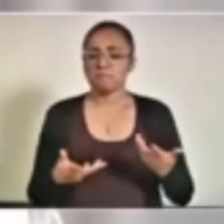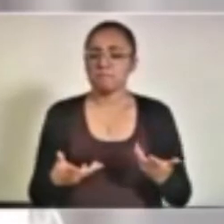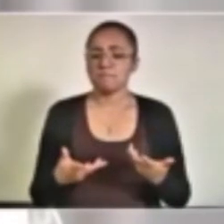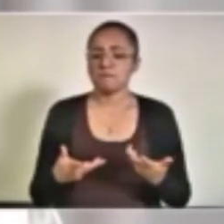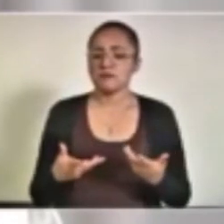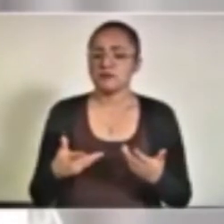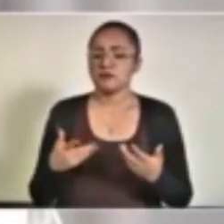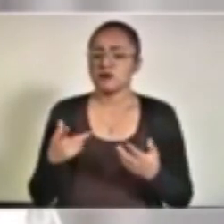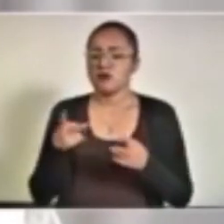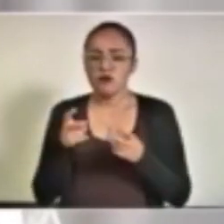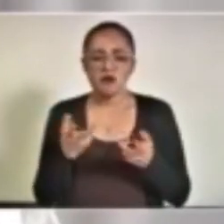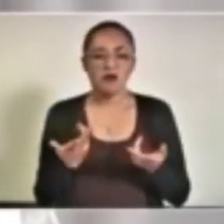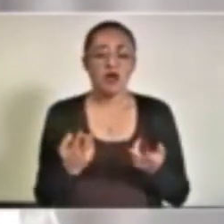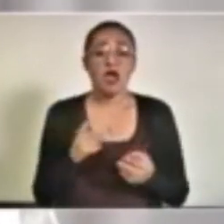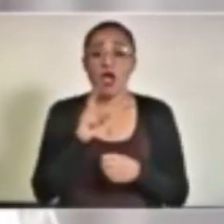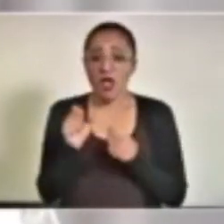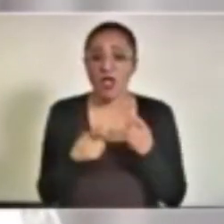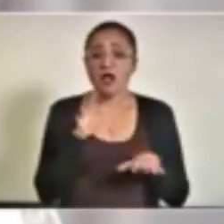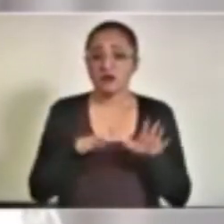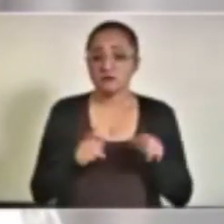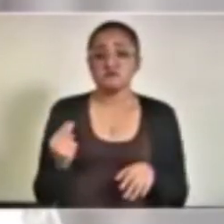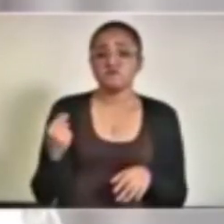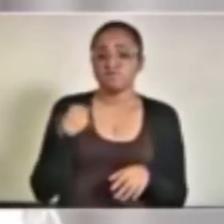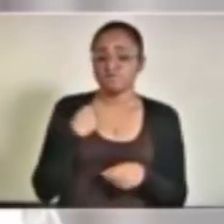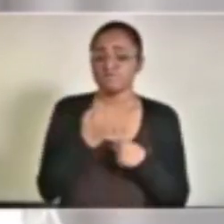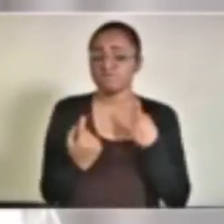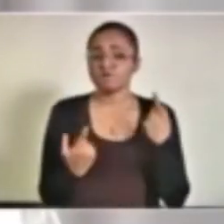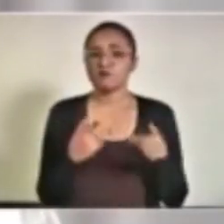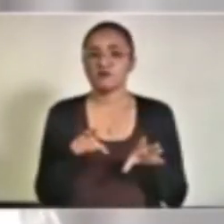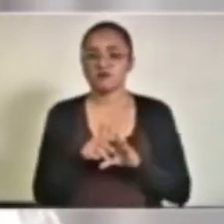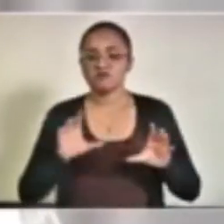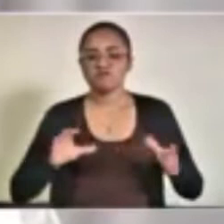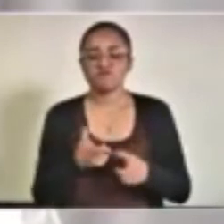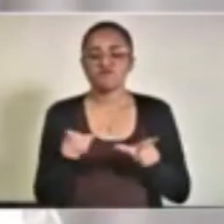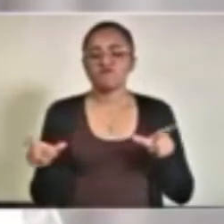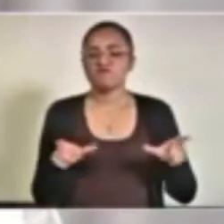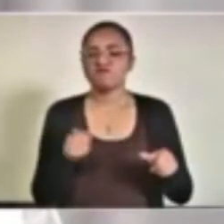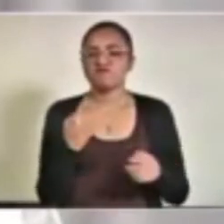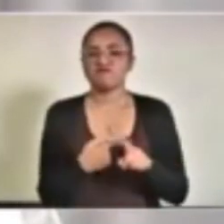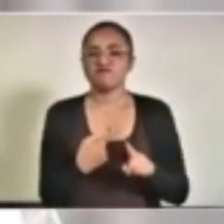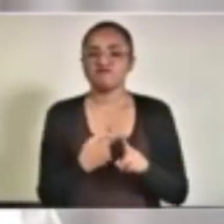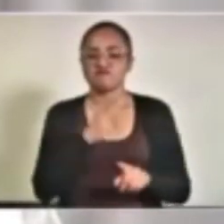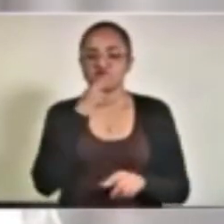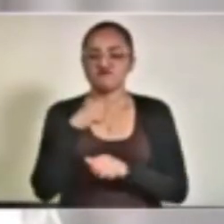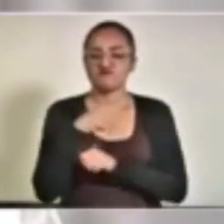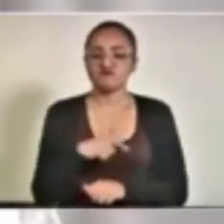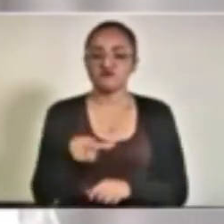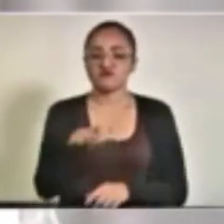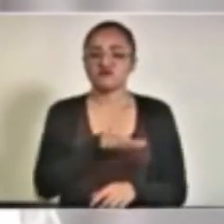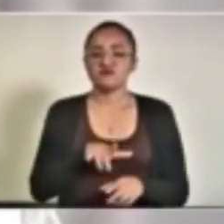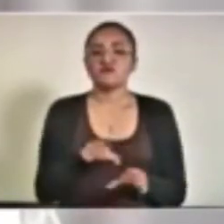que llega han llegado a asesinarlos y han tomado control de ese lugar bandas de criminales